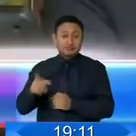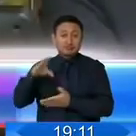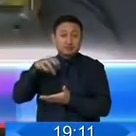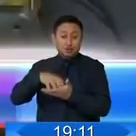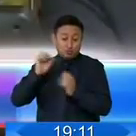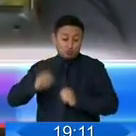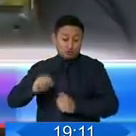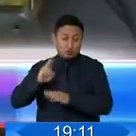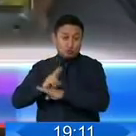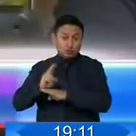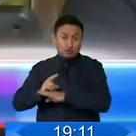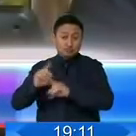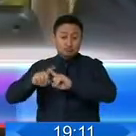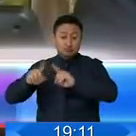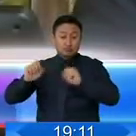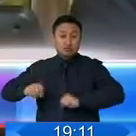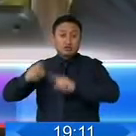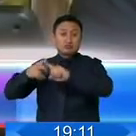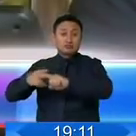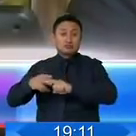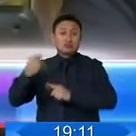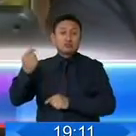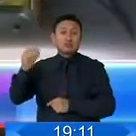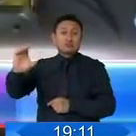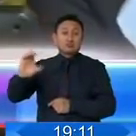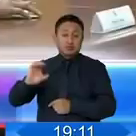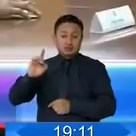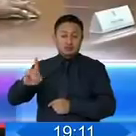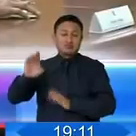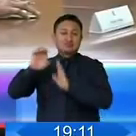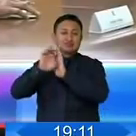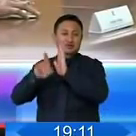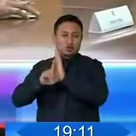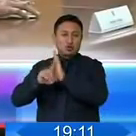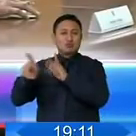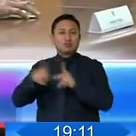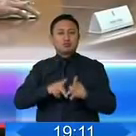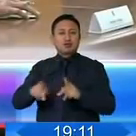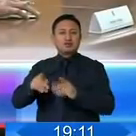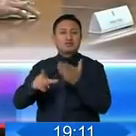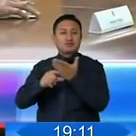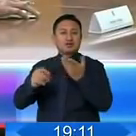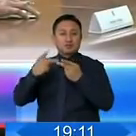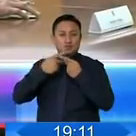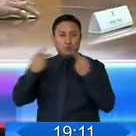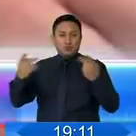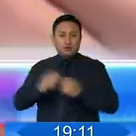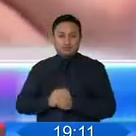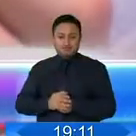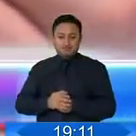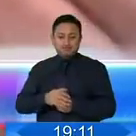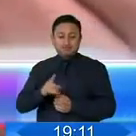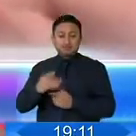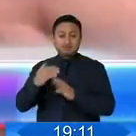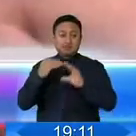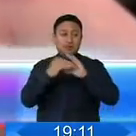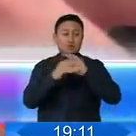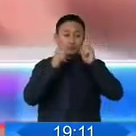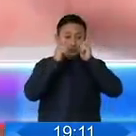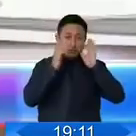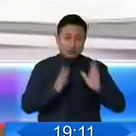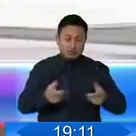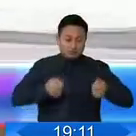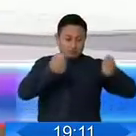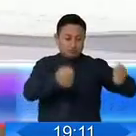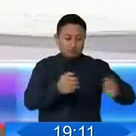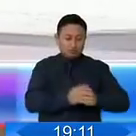puede utilizar para obtener liquidez según el Código de Planificación y Finanzas Públicas. El informe fue enviado a Fiscalía, pero a la par y en